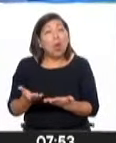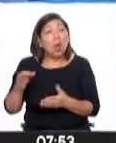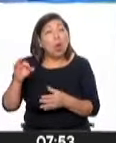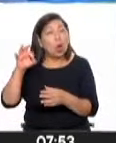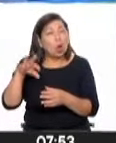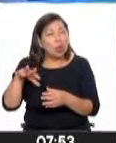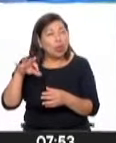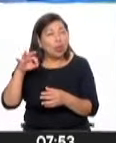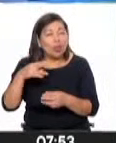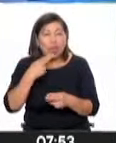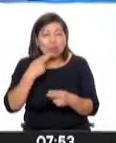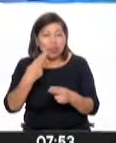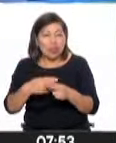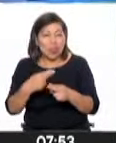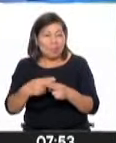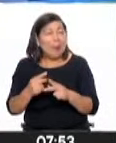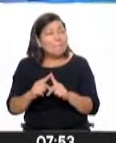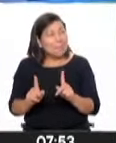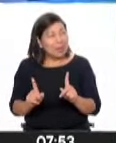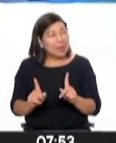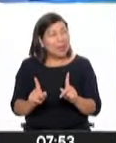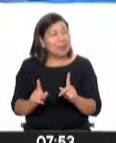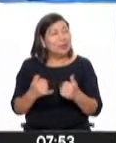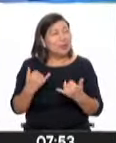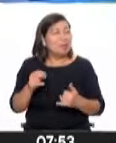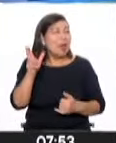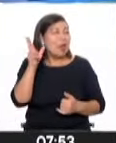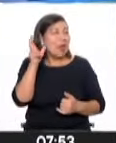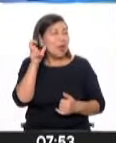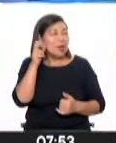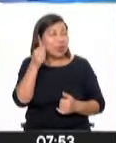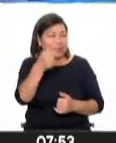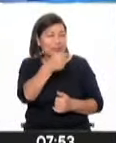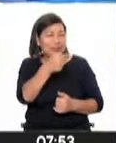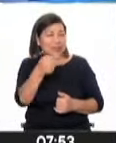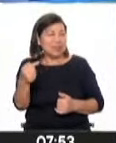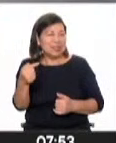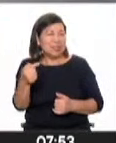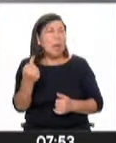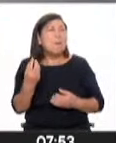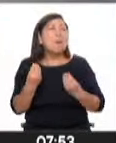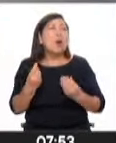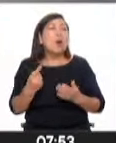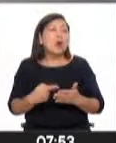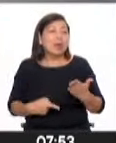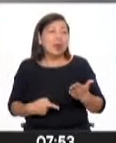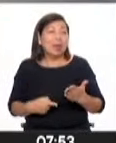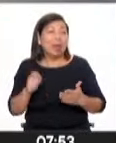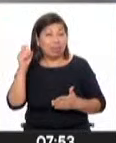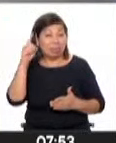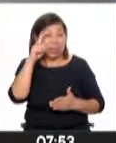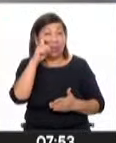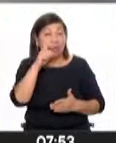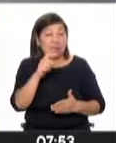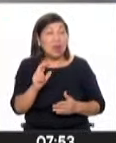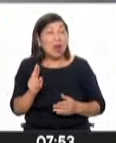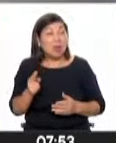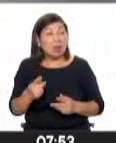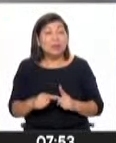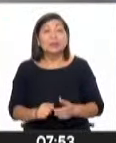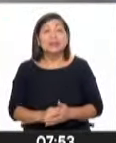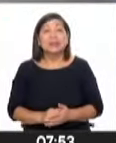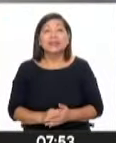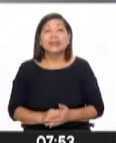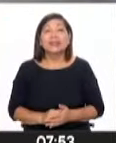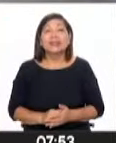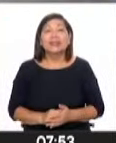nombre bastante particular, pero que hemos estado escuchando en esta semana, sobre todo por actos complicados, actos delictivos, ¿no?